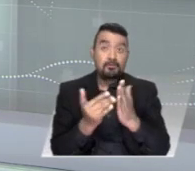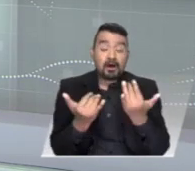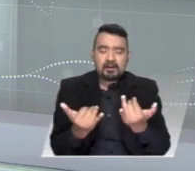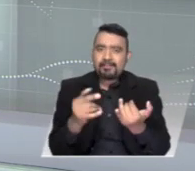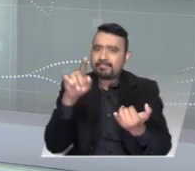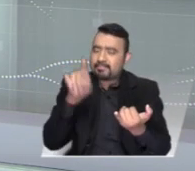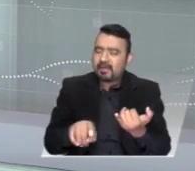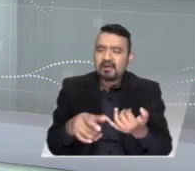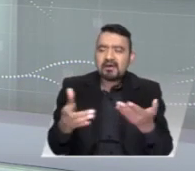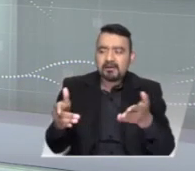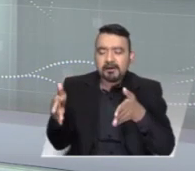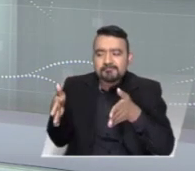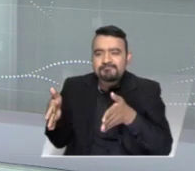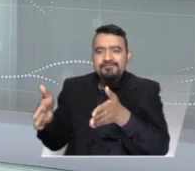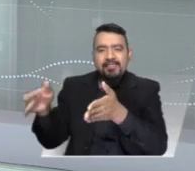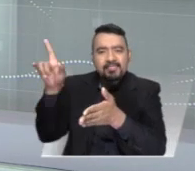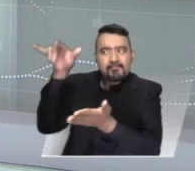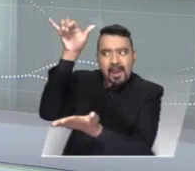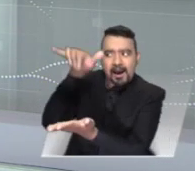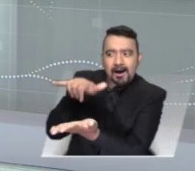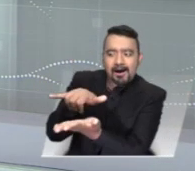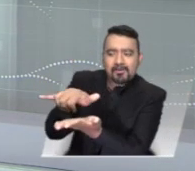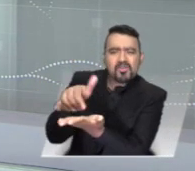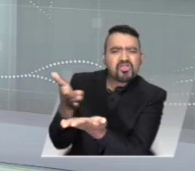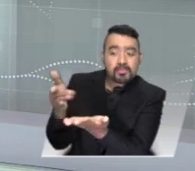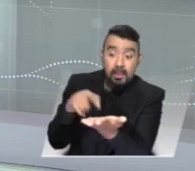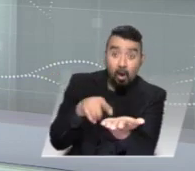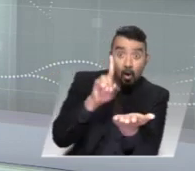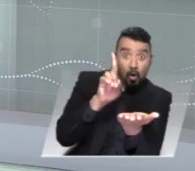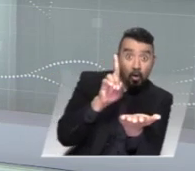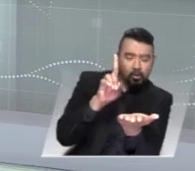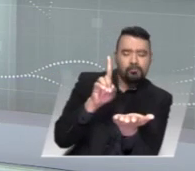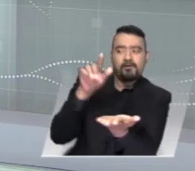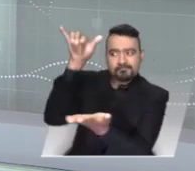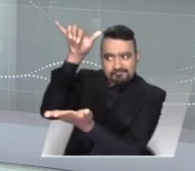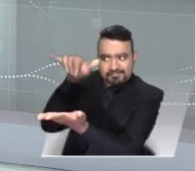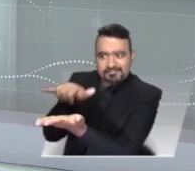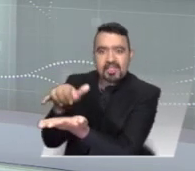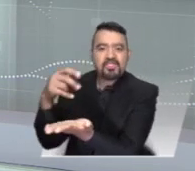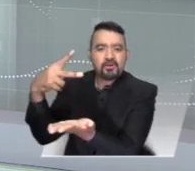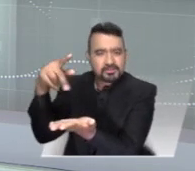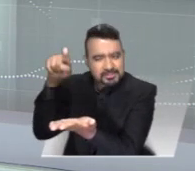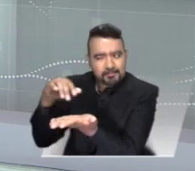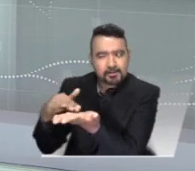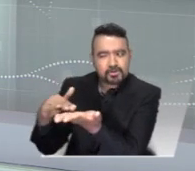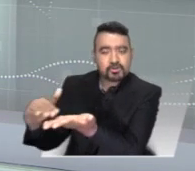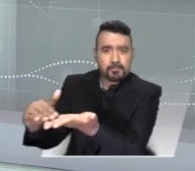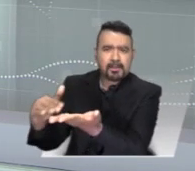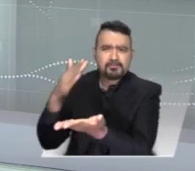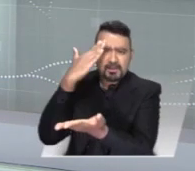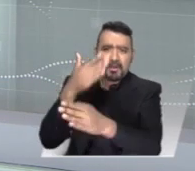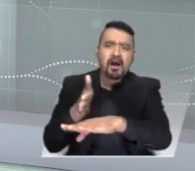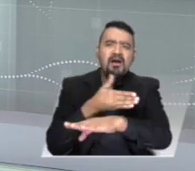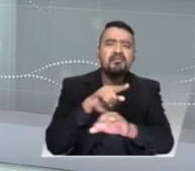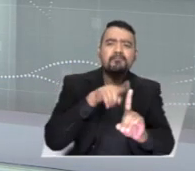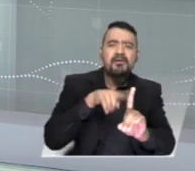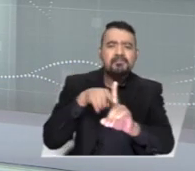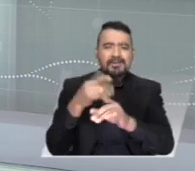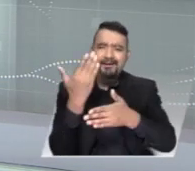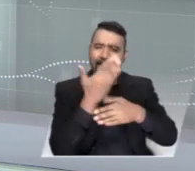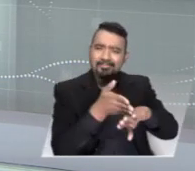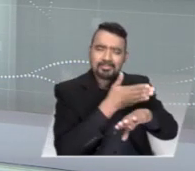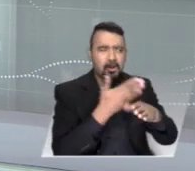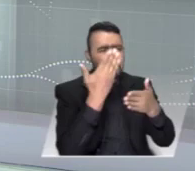la necesidad de un segundo terminal aéreo de gran capacidad. Esta discusión no es nueva. Desde hace meses se viene